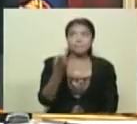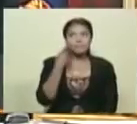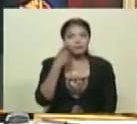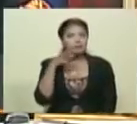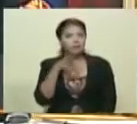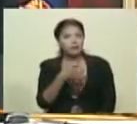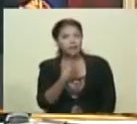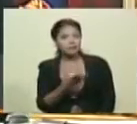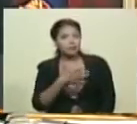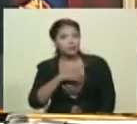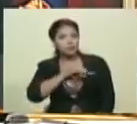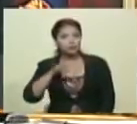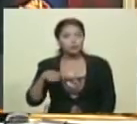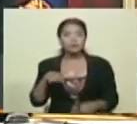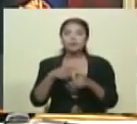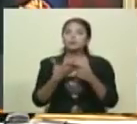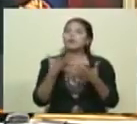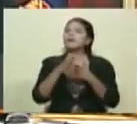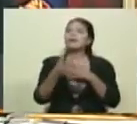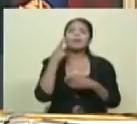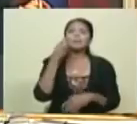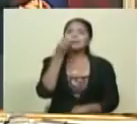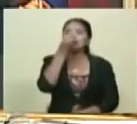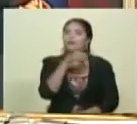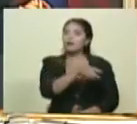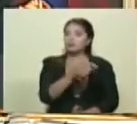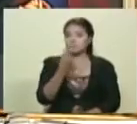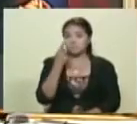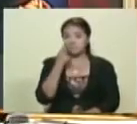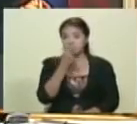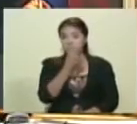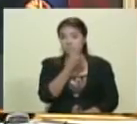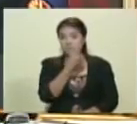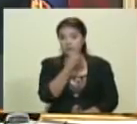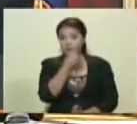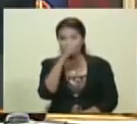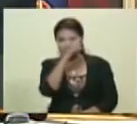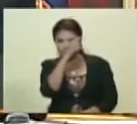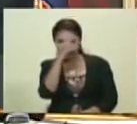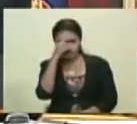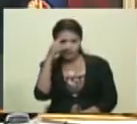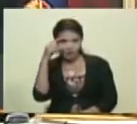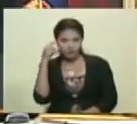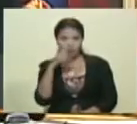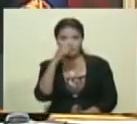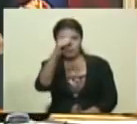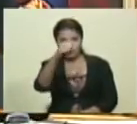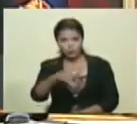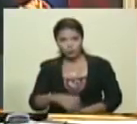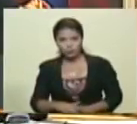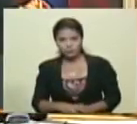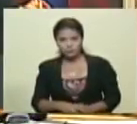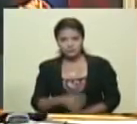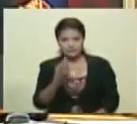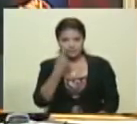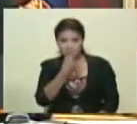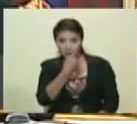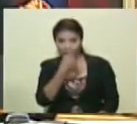decimos. Y entonces, ¿qué dicen ellos? Mira de la mirada a Maduro. tiene miedo.